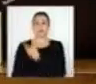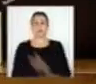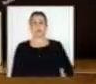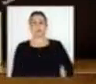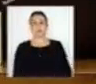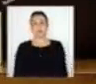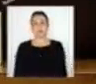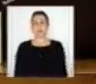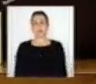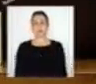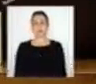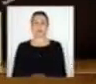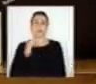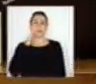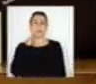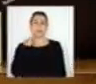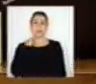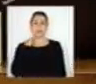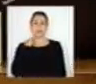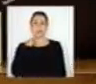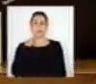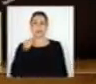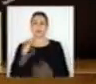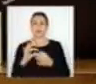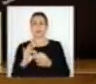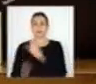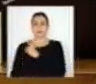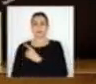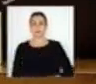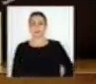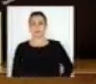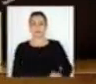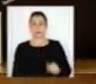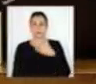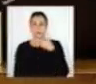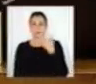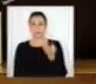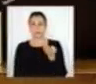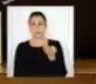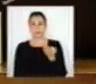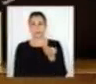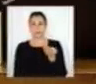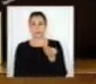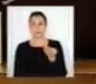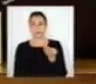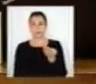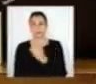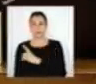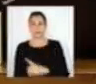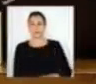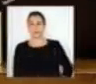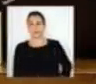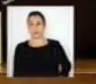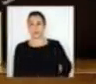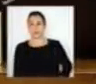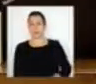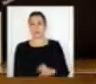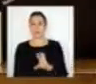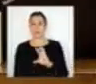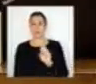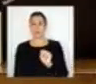La Natalia Romero. Gracias, diputada. A continuación tiene la palabra el diputado Hernán Palma. Diputado, tiene la